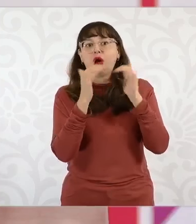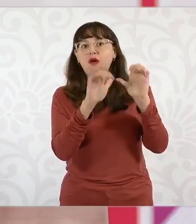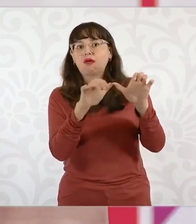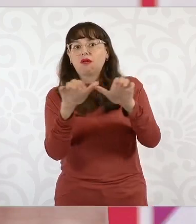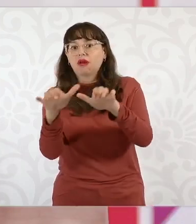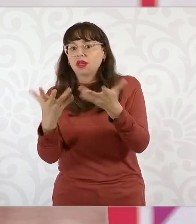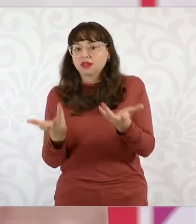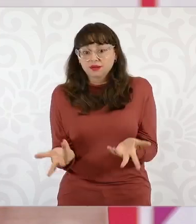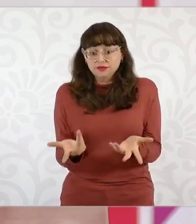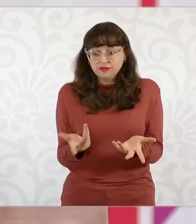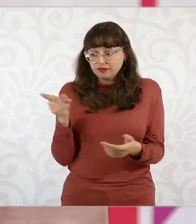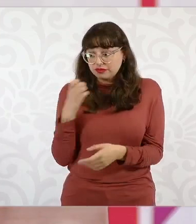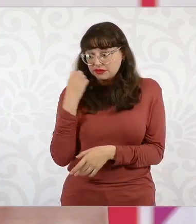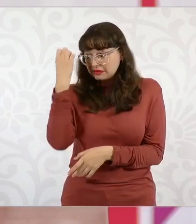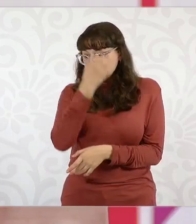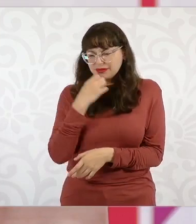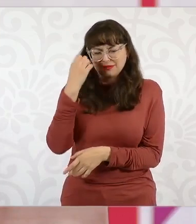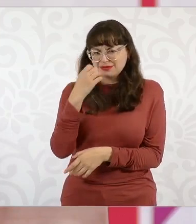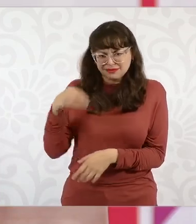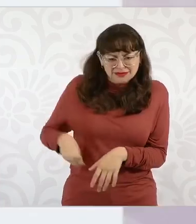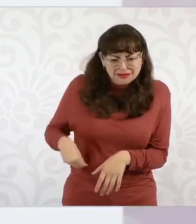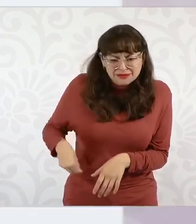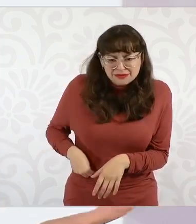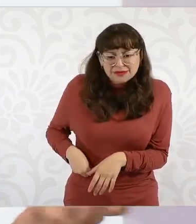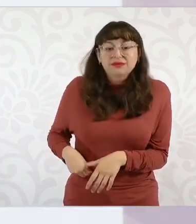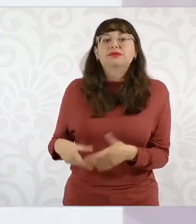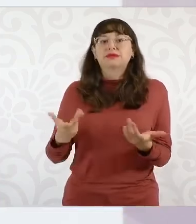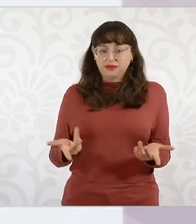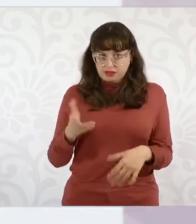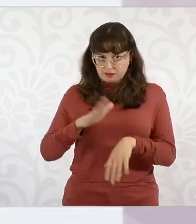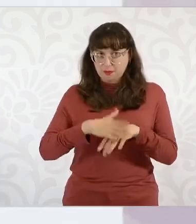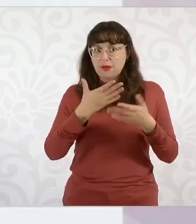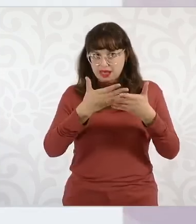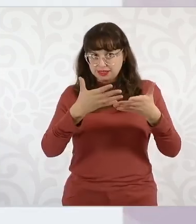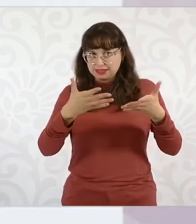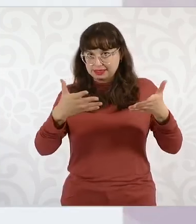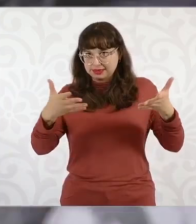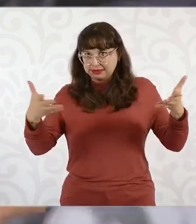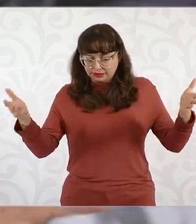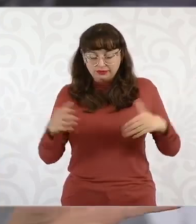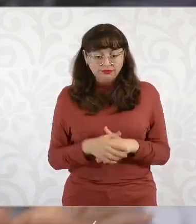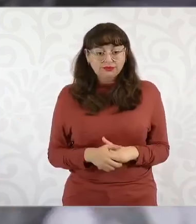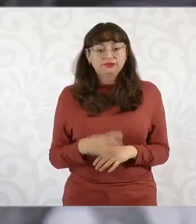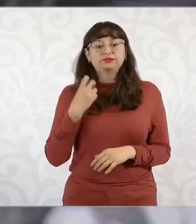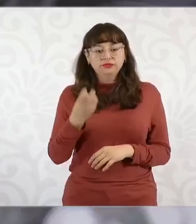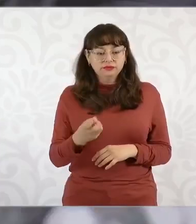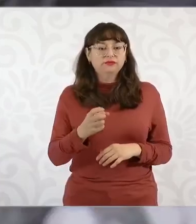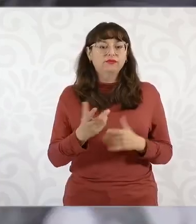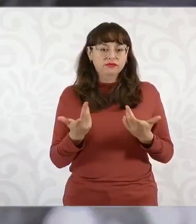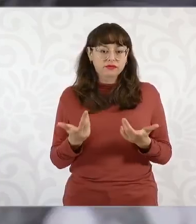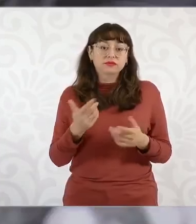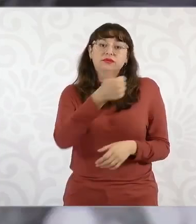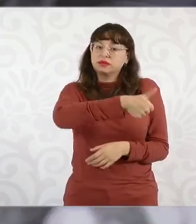No es tu culpa por no pasar un examen de admisión. Vamos abriendo espacios y ya cada universidad autónoma puede decidir cómo